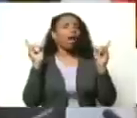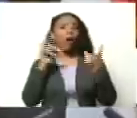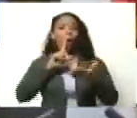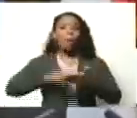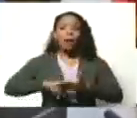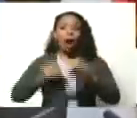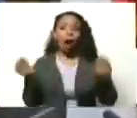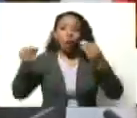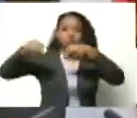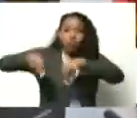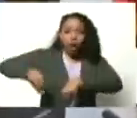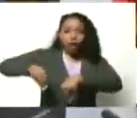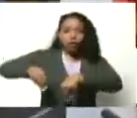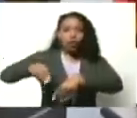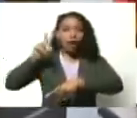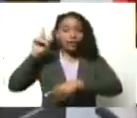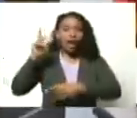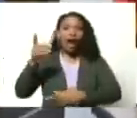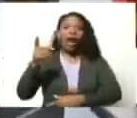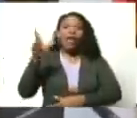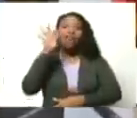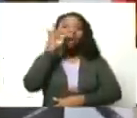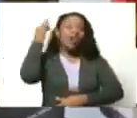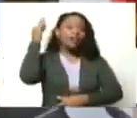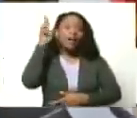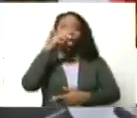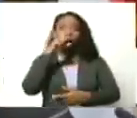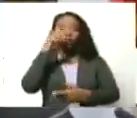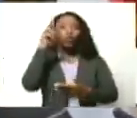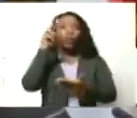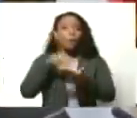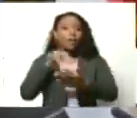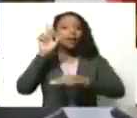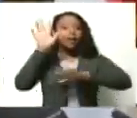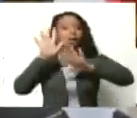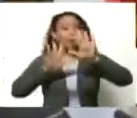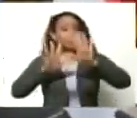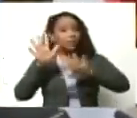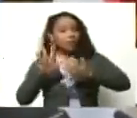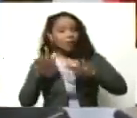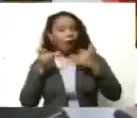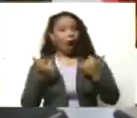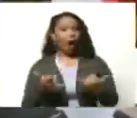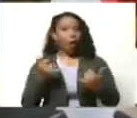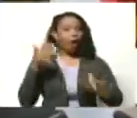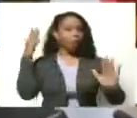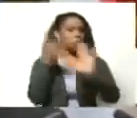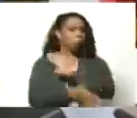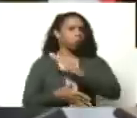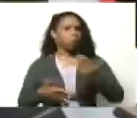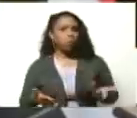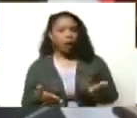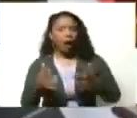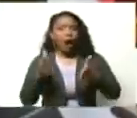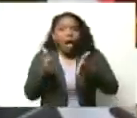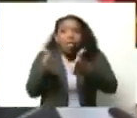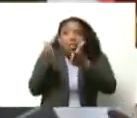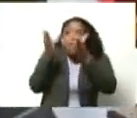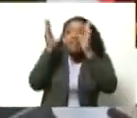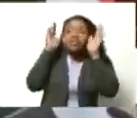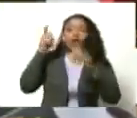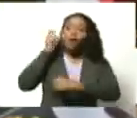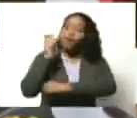han firmado, el Acuerdo de París, que se firmó en el año 2015. Ahora, sobre la arquitectura